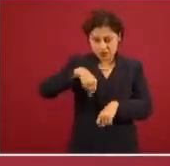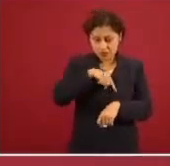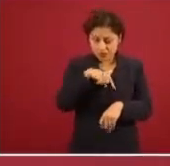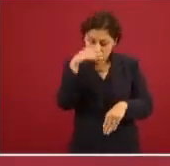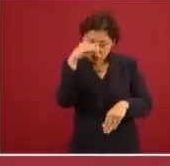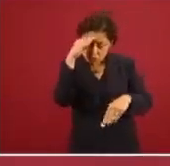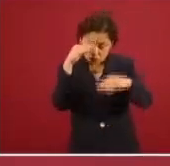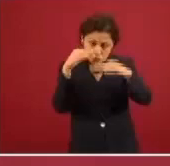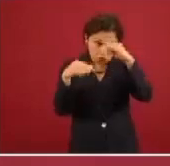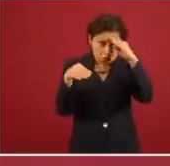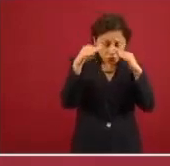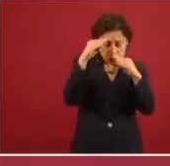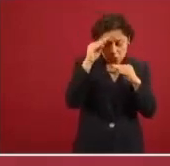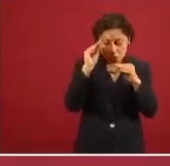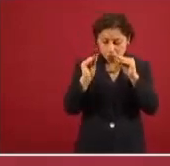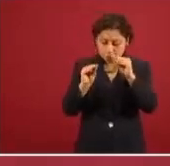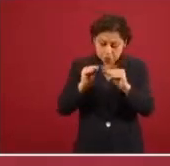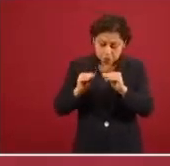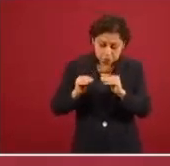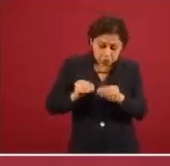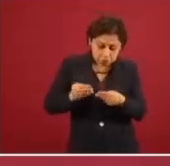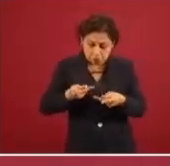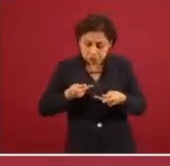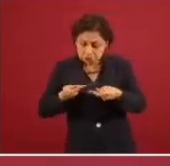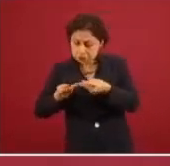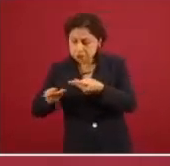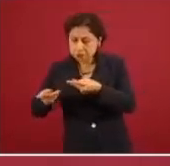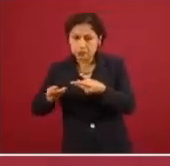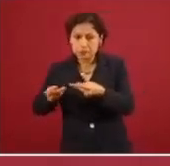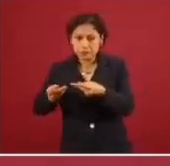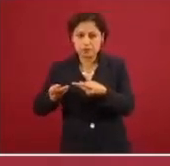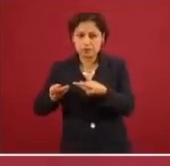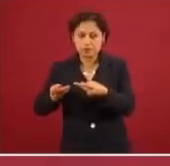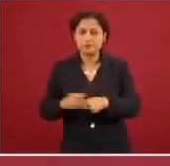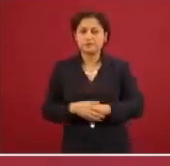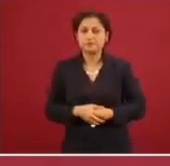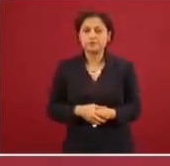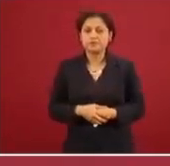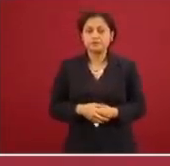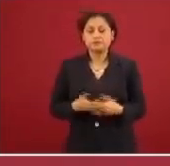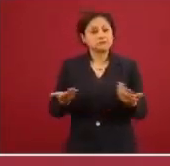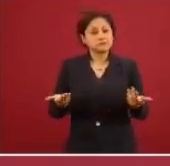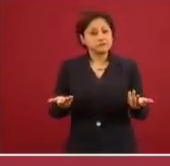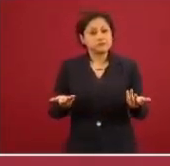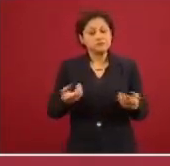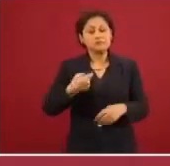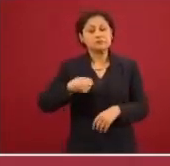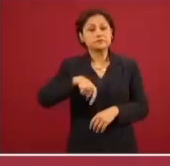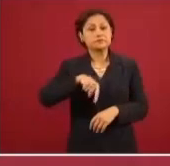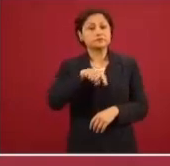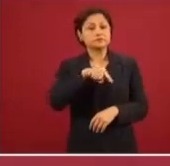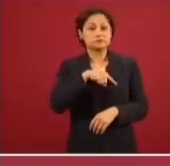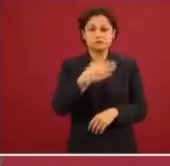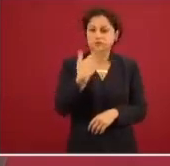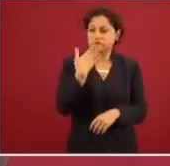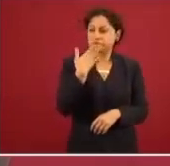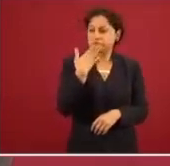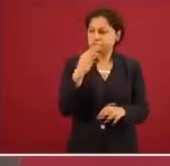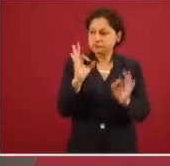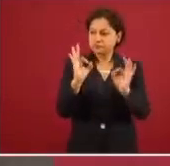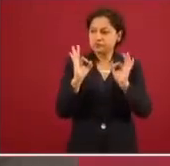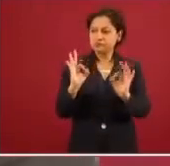considerando en términos generales. Vamos muy bien también en el